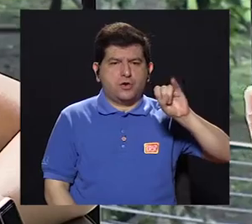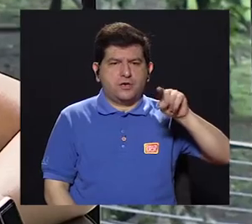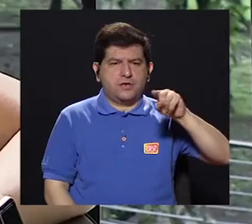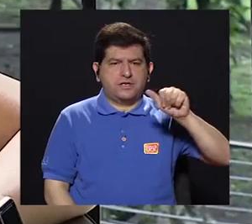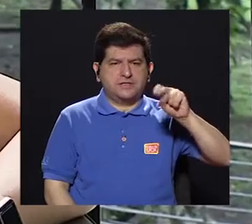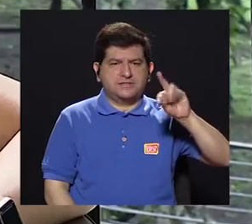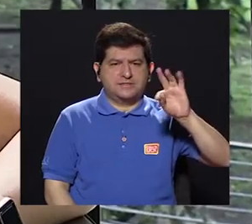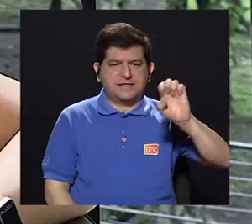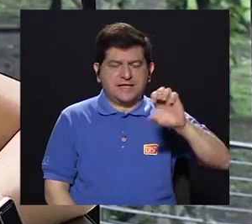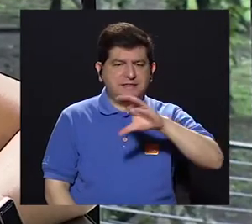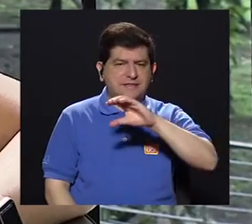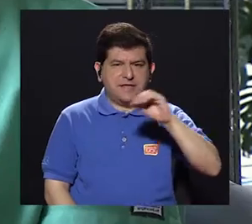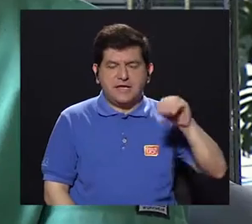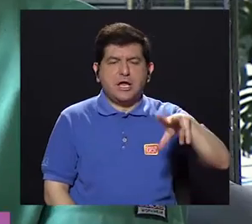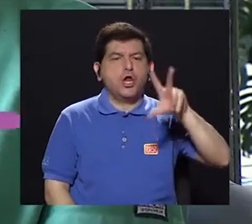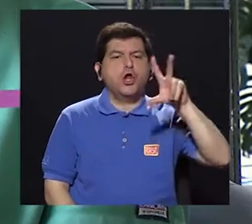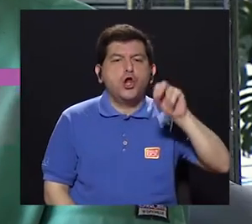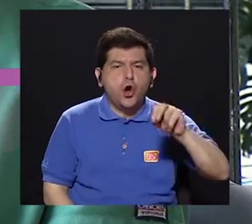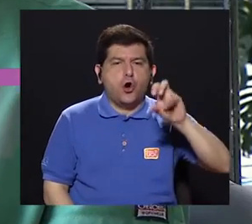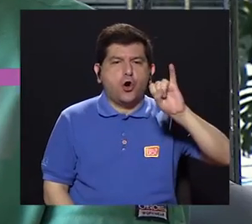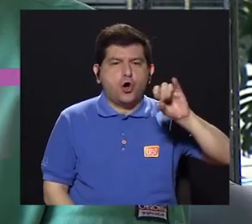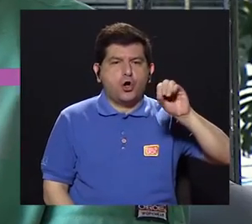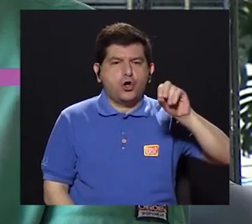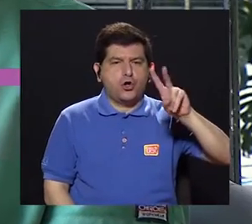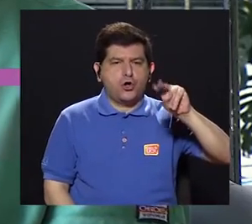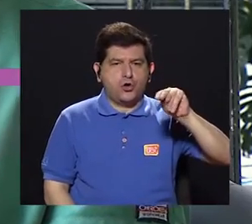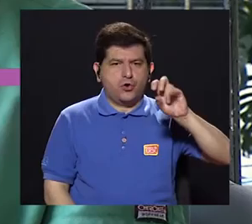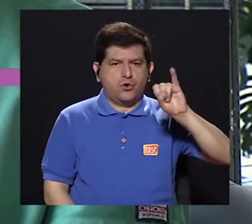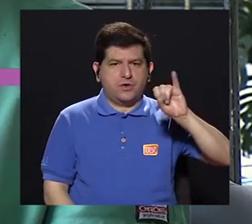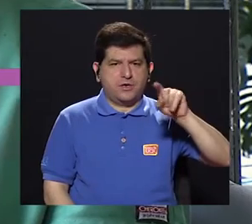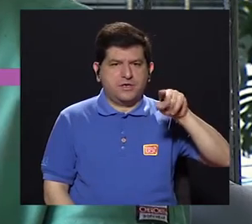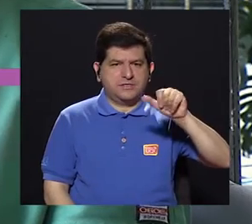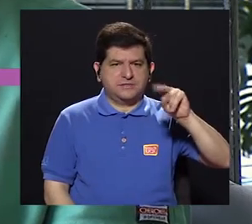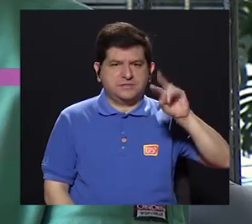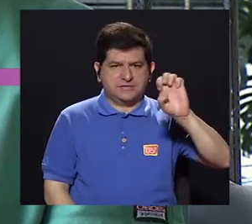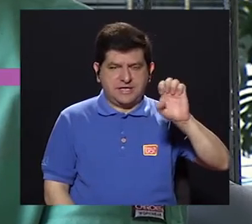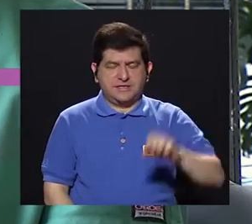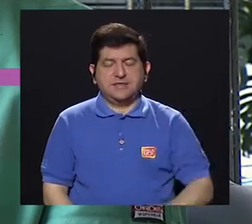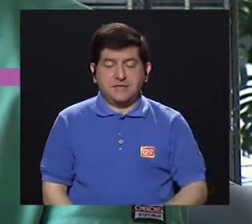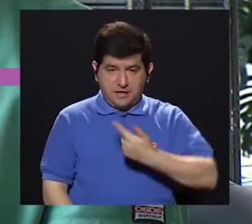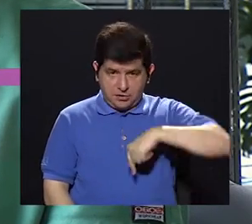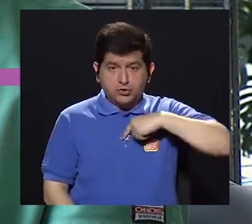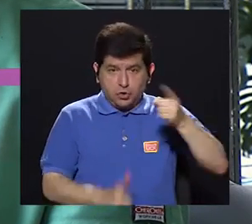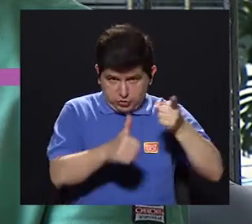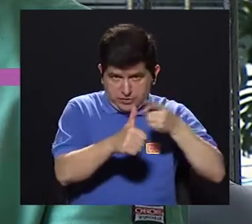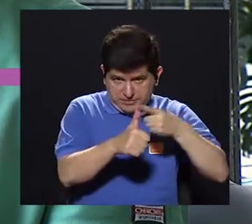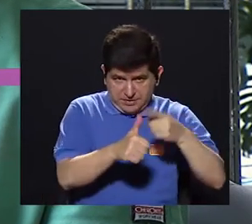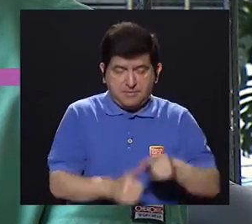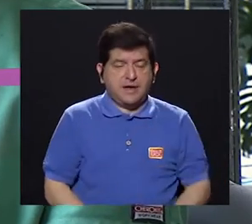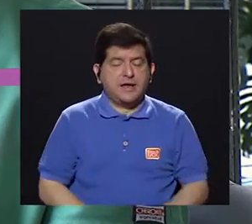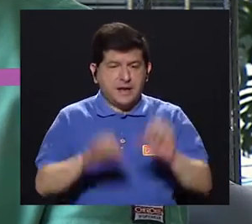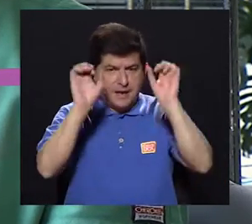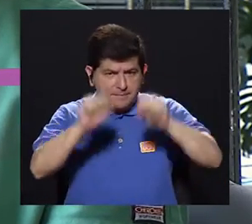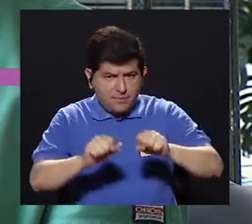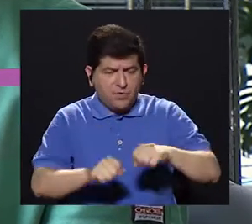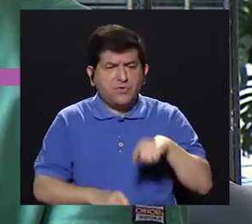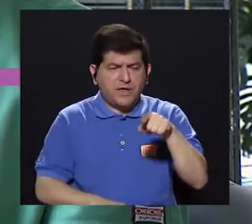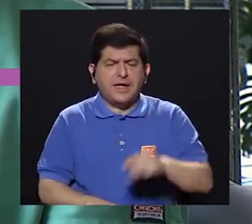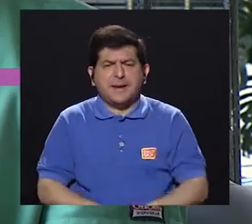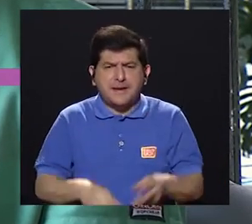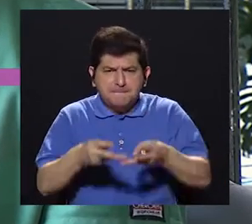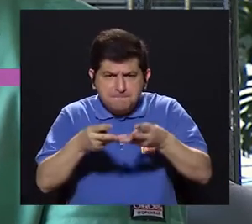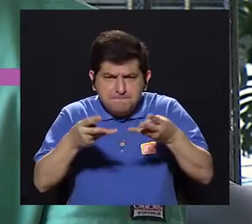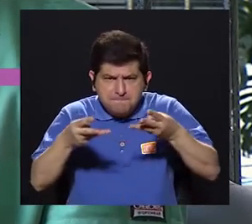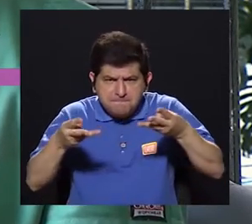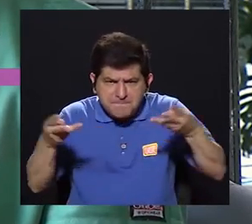ionizantes. Lo que nos compete a nosotros es la parte de la radiación ionizante, que es la capacidad que tiene la radiación para ionizar la materia.